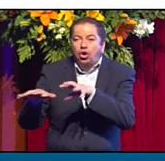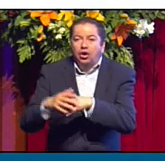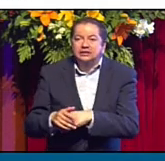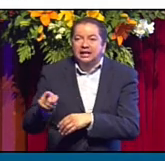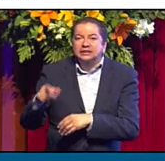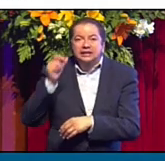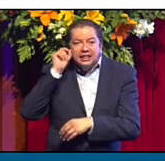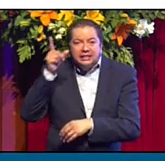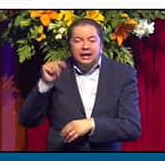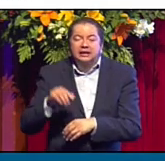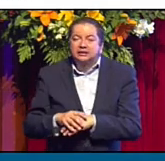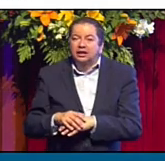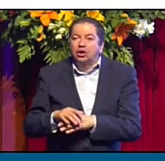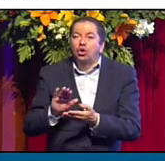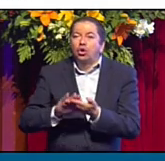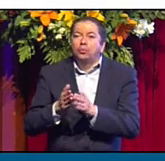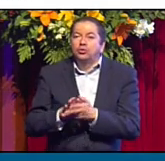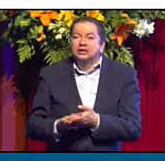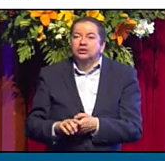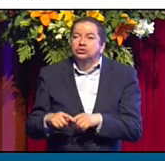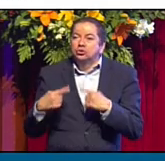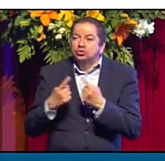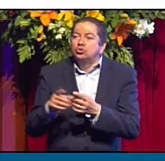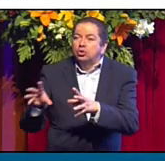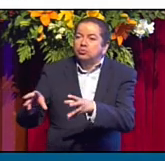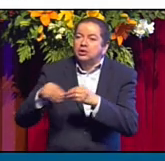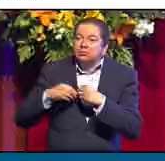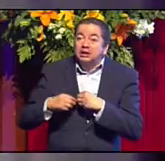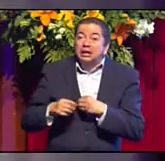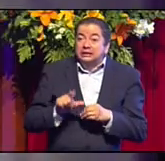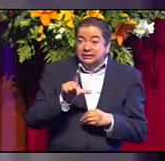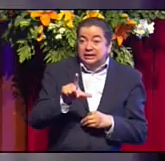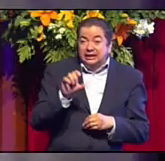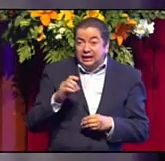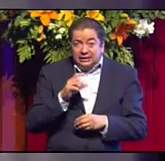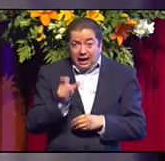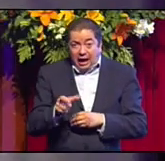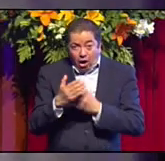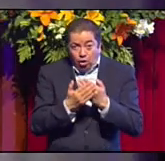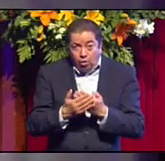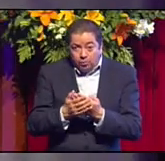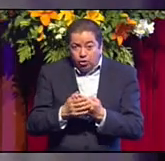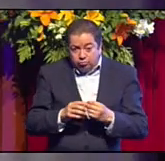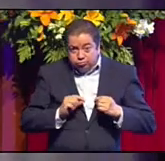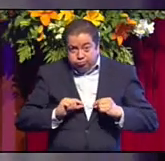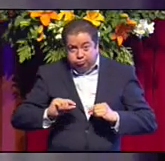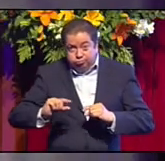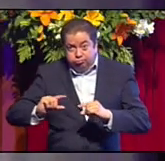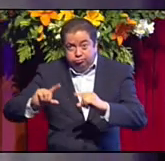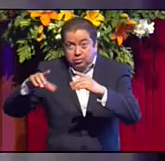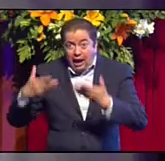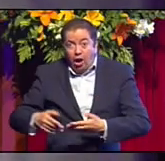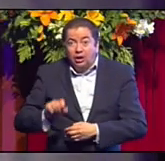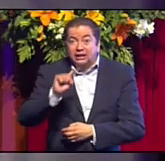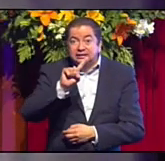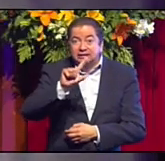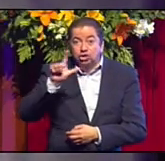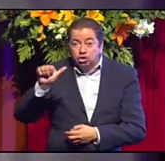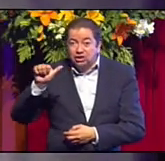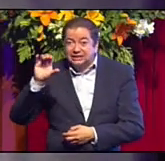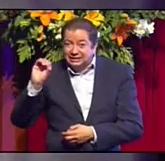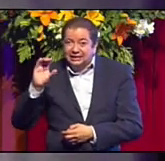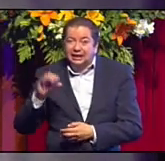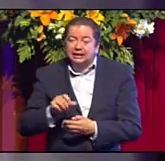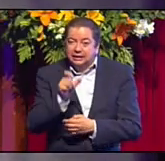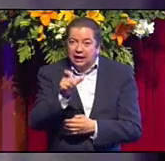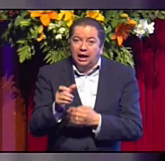entendido la comunidad. Un colegio que lo recibimos en nuestra administración con 70 alumnos, hoy día vamos por los 160 alumnos más o menos, usted me corrige, me puedo